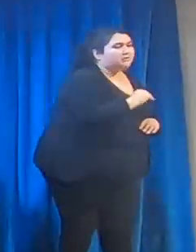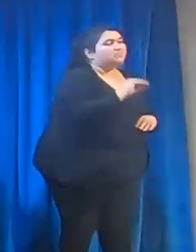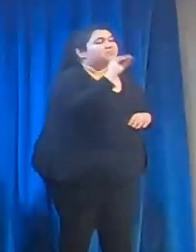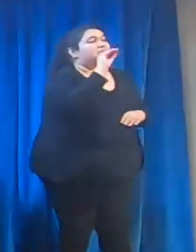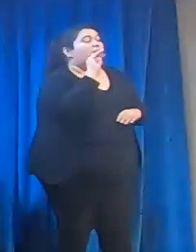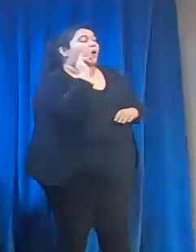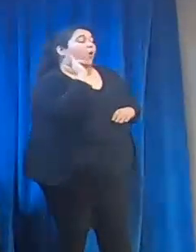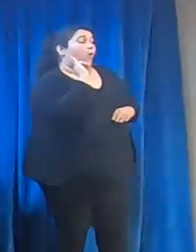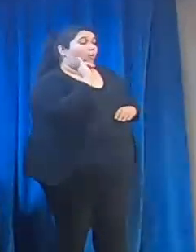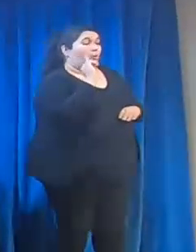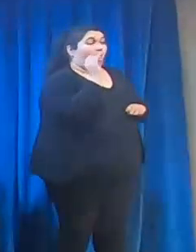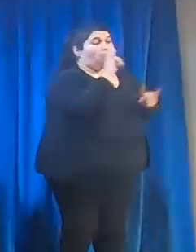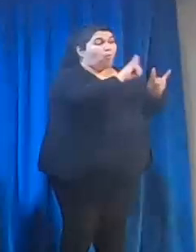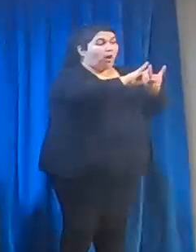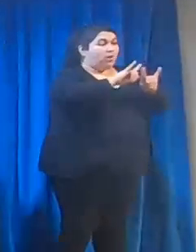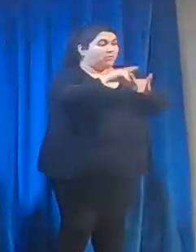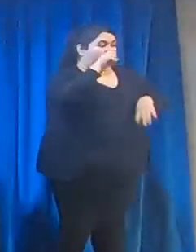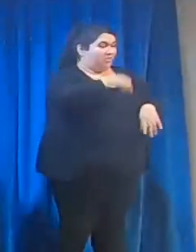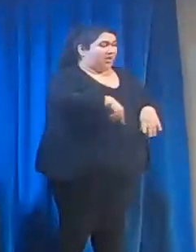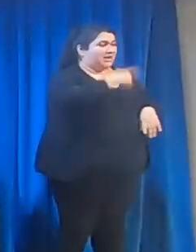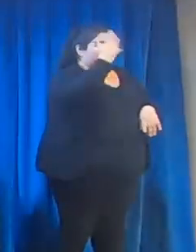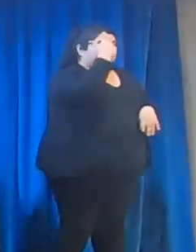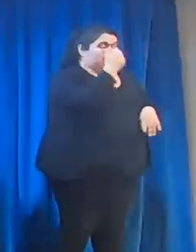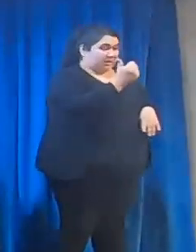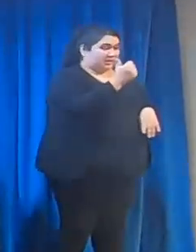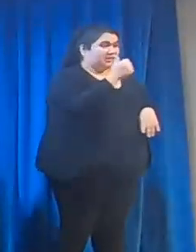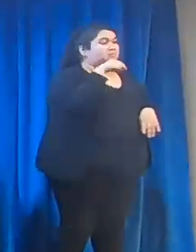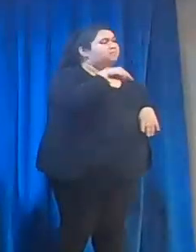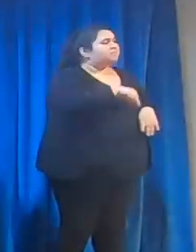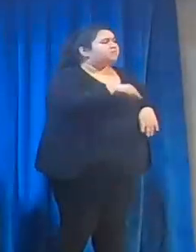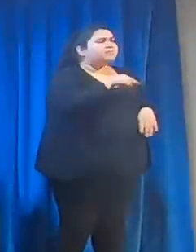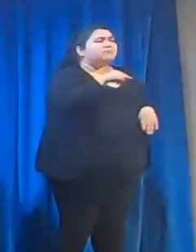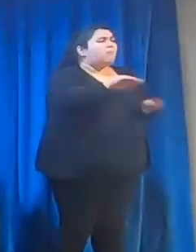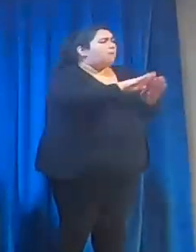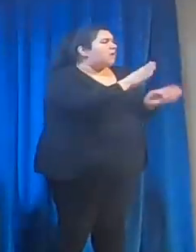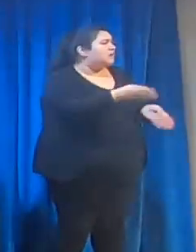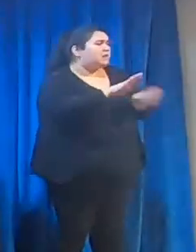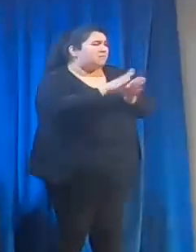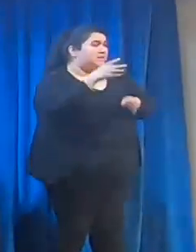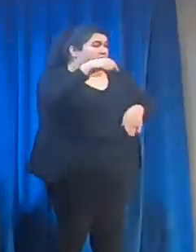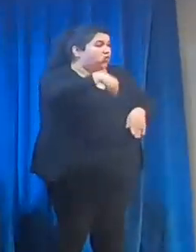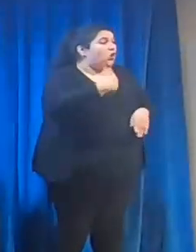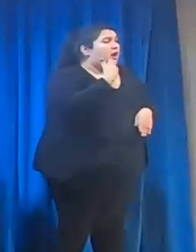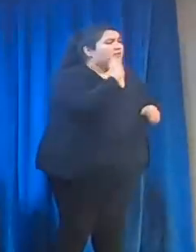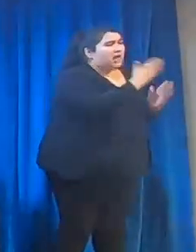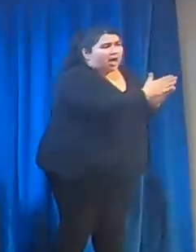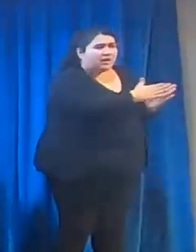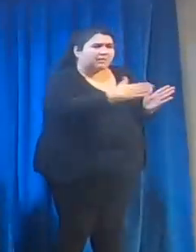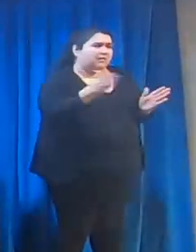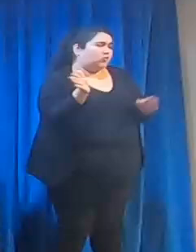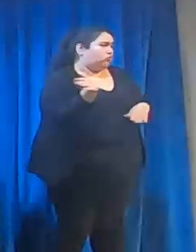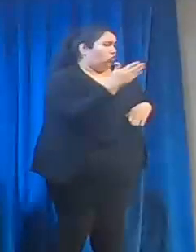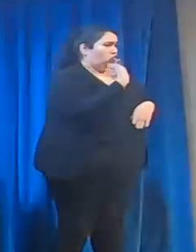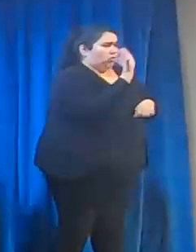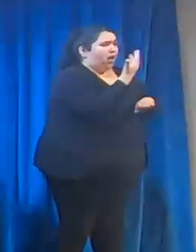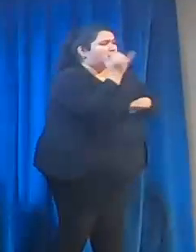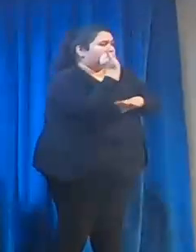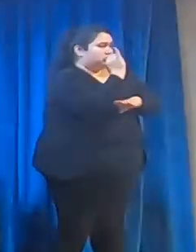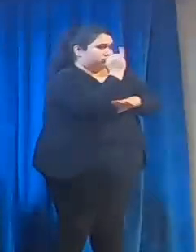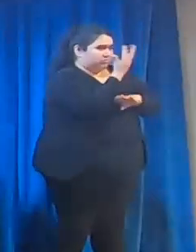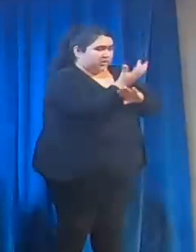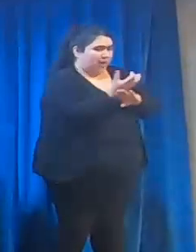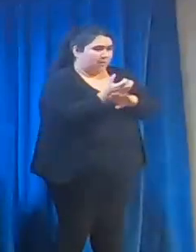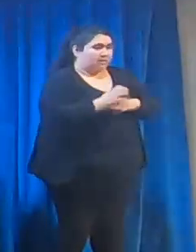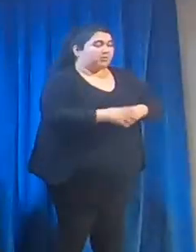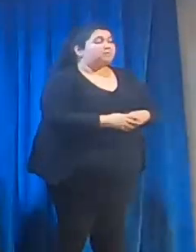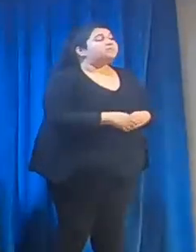sitio web de la Municipalidad de San Martín. Esto se realizará en todas las mesas de la tarde. Para un correcto desarrollo,